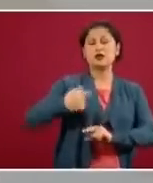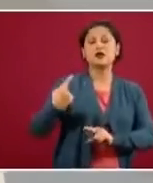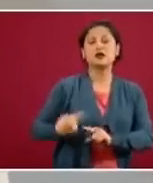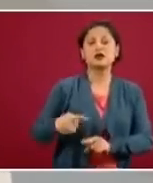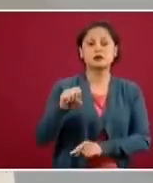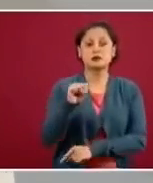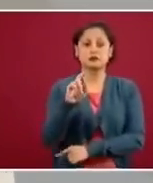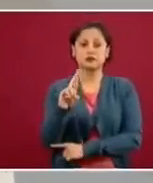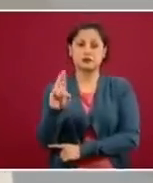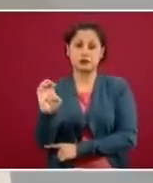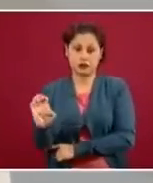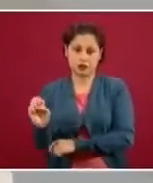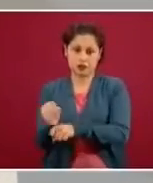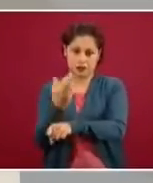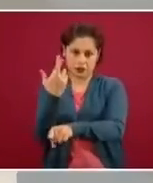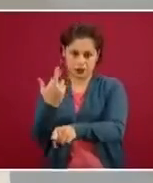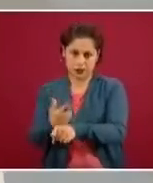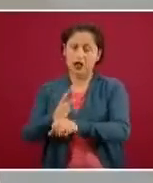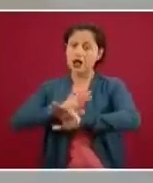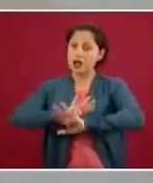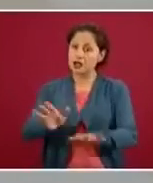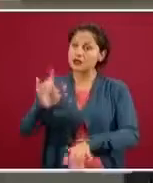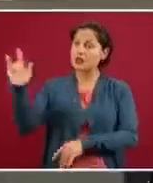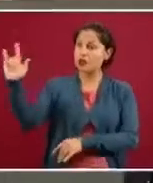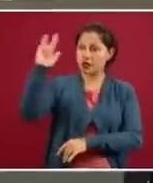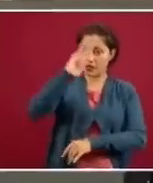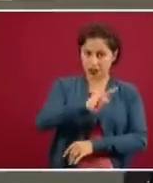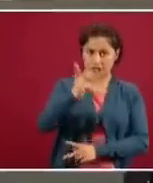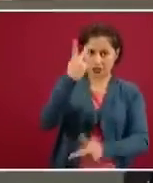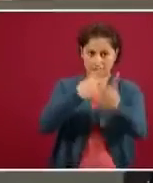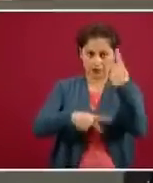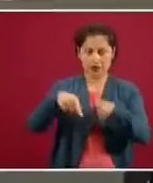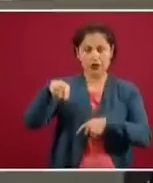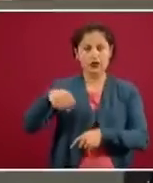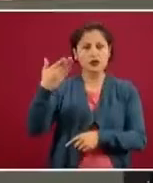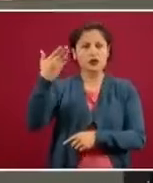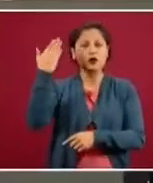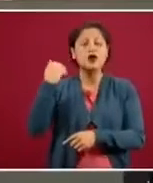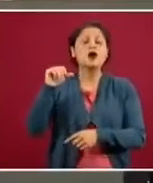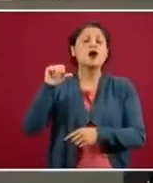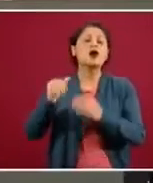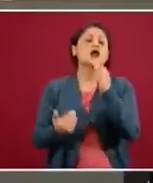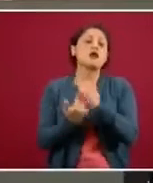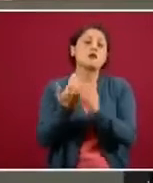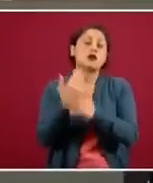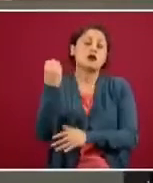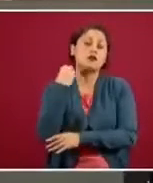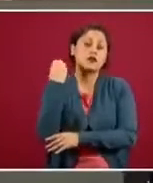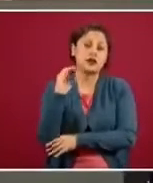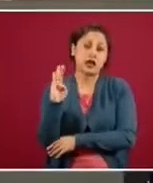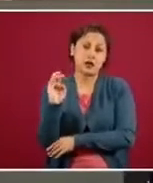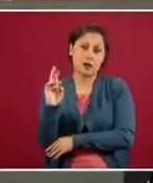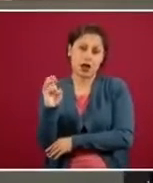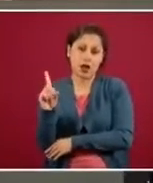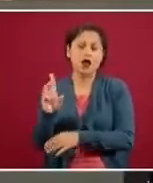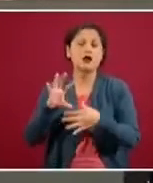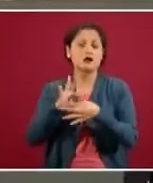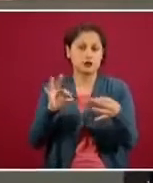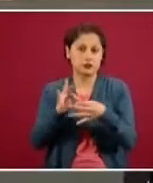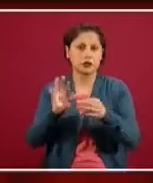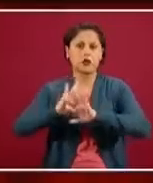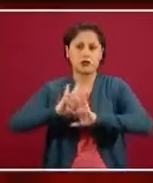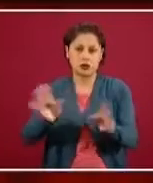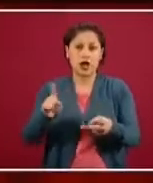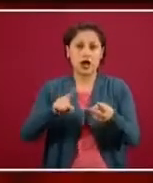Exteriores. Entonces ya llegó el primer embarque, lo anunció el canciller Marcelo Ebrard en la conferencia matutina, ya llegó el segundo y lo vamos a estar